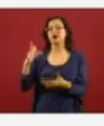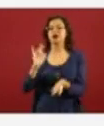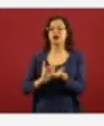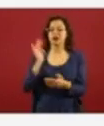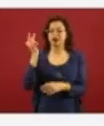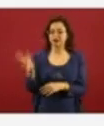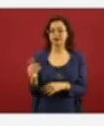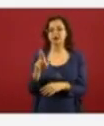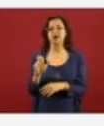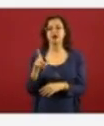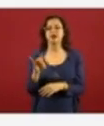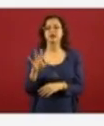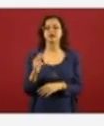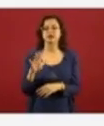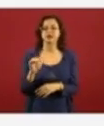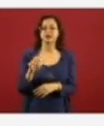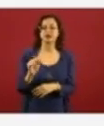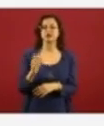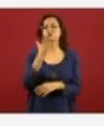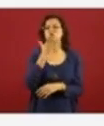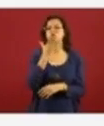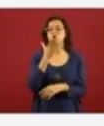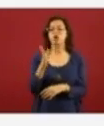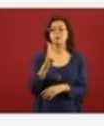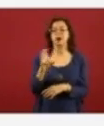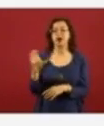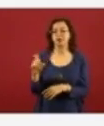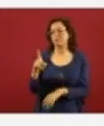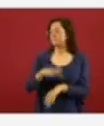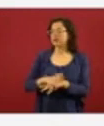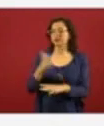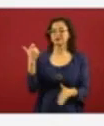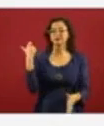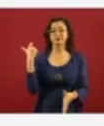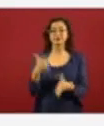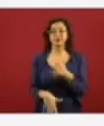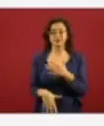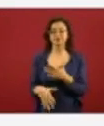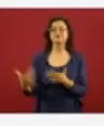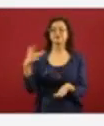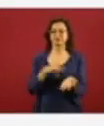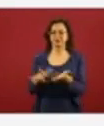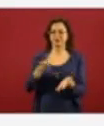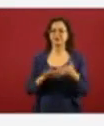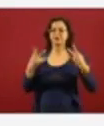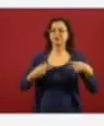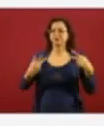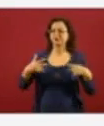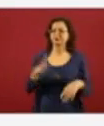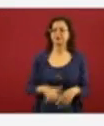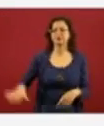nuestros amigos de Rendichicas, Sonora y Baja California están principalmente, que se solidarizaron con el pueblo de